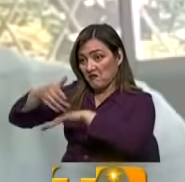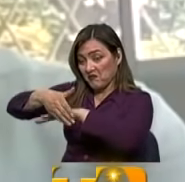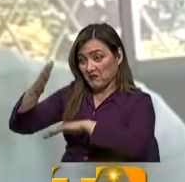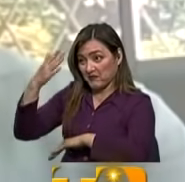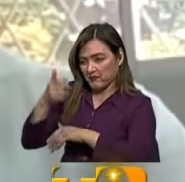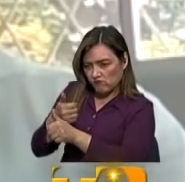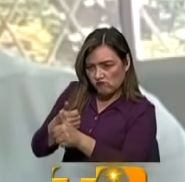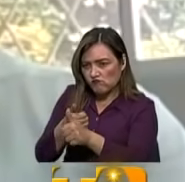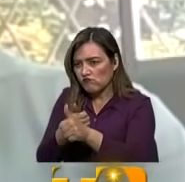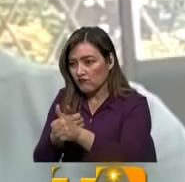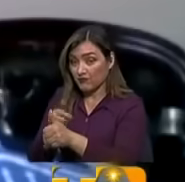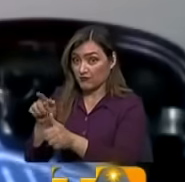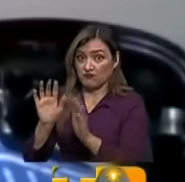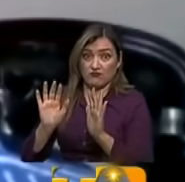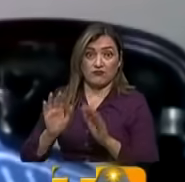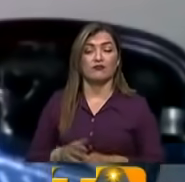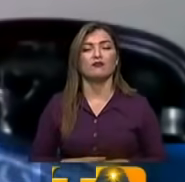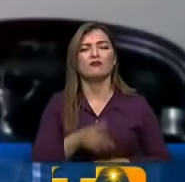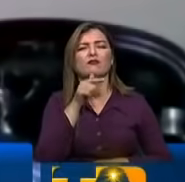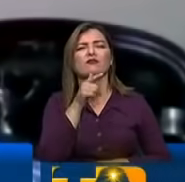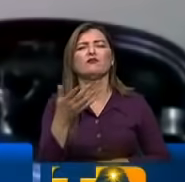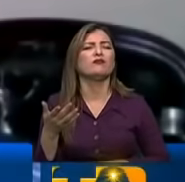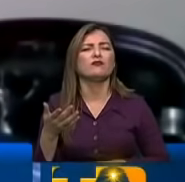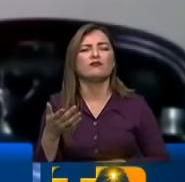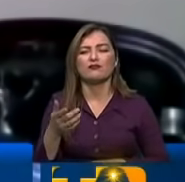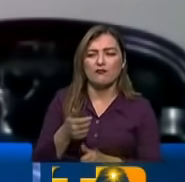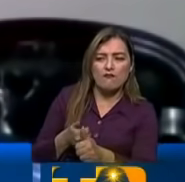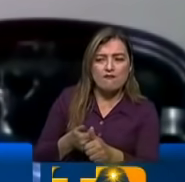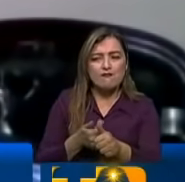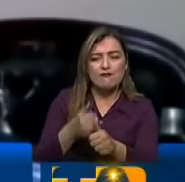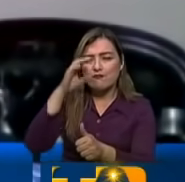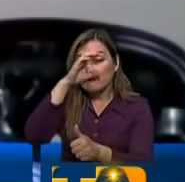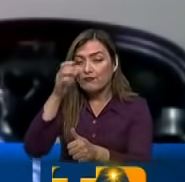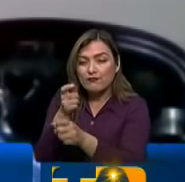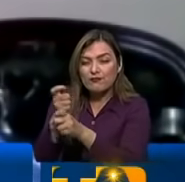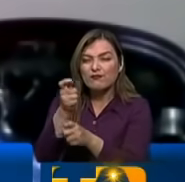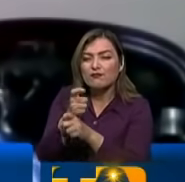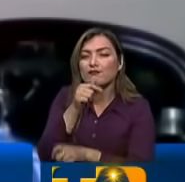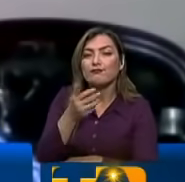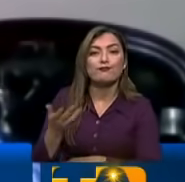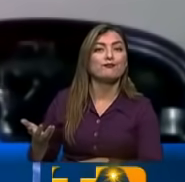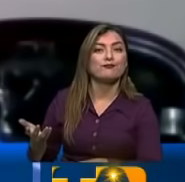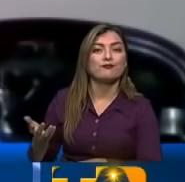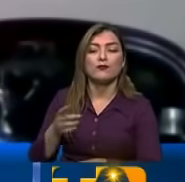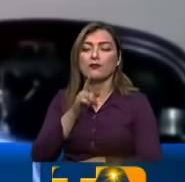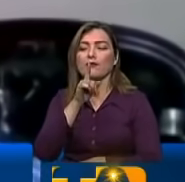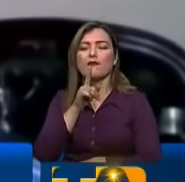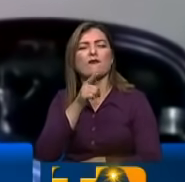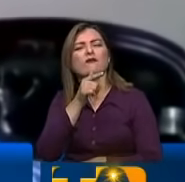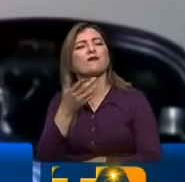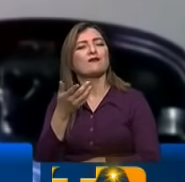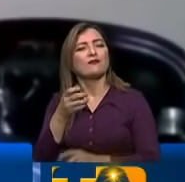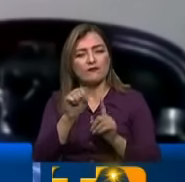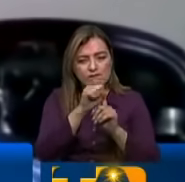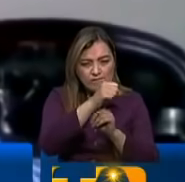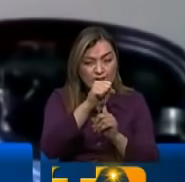que lo tenían ubicado. Sí, señor. Y la pregunta es, ¿quién tiene la capacidad de ubicar a alguien, localizarlo, perseguirlo, que no se den cuenta, meter esto al